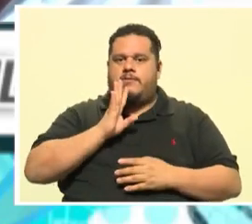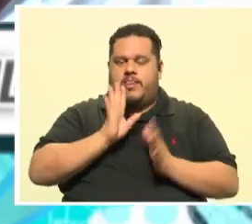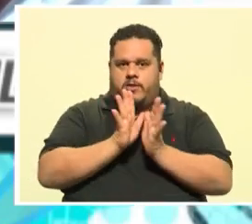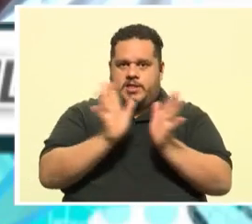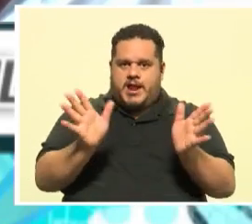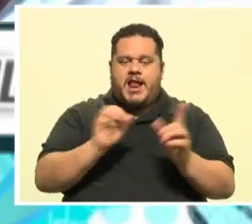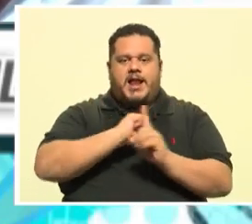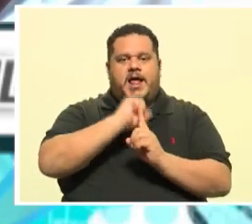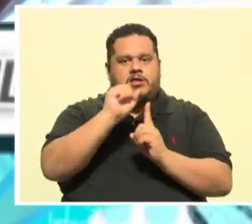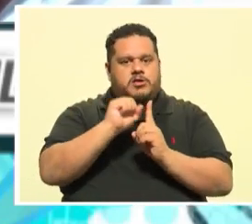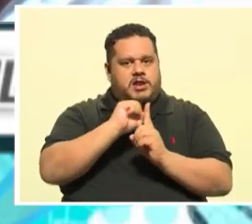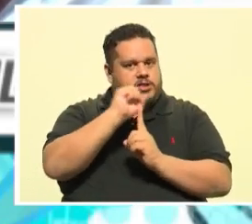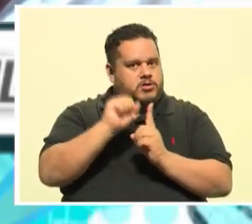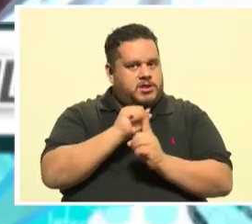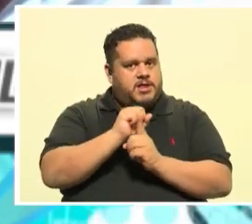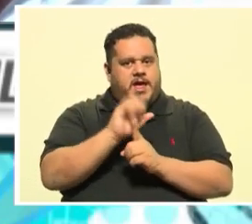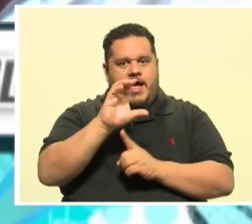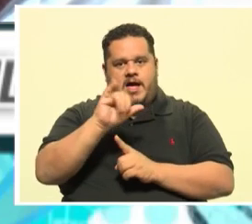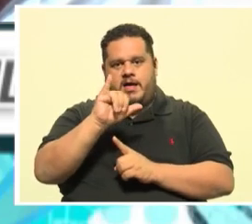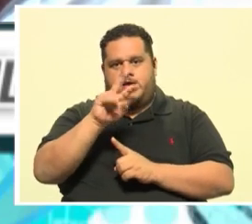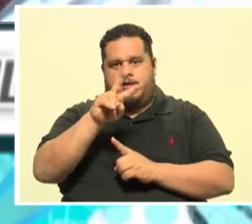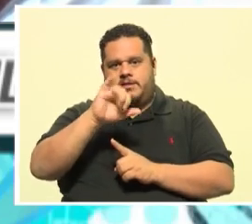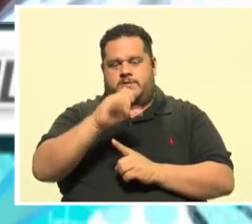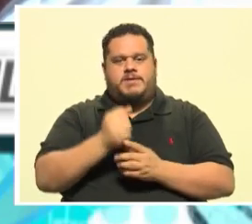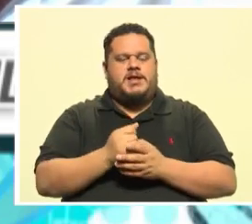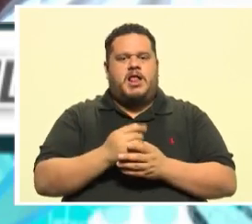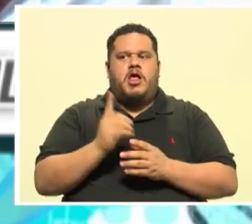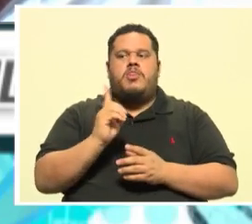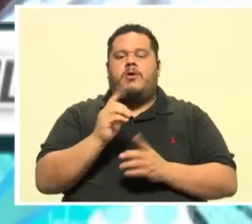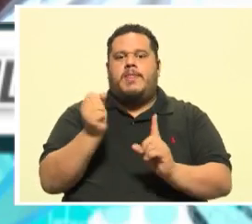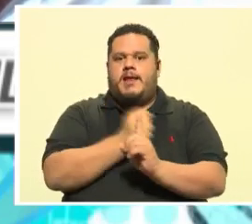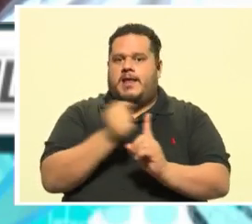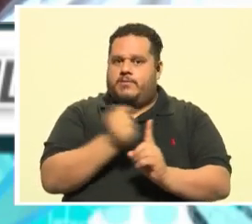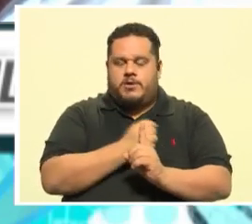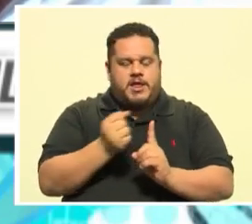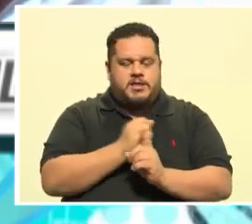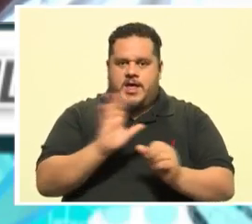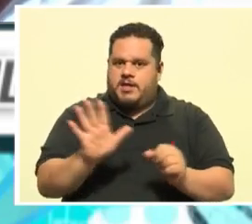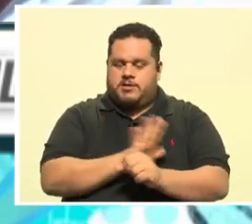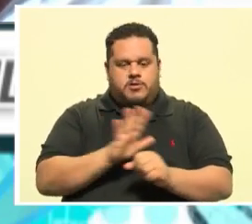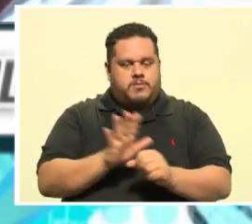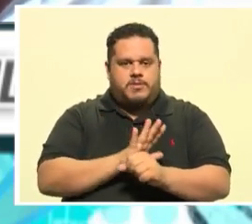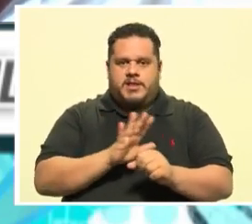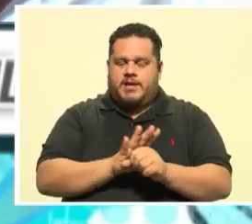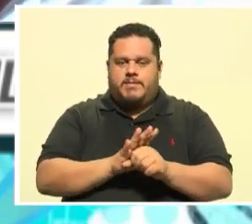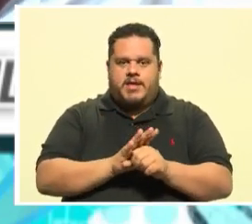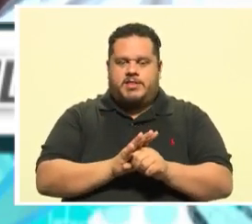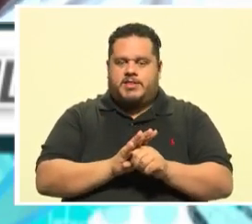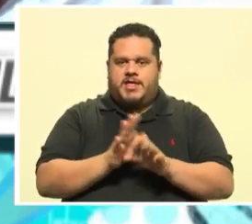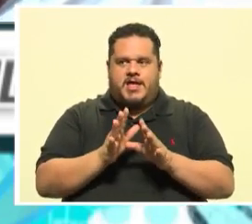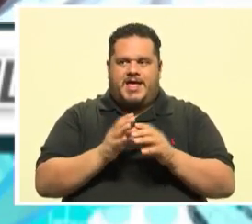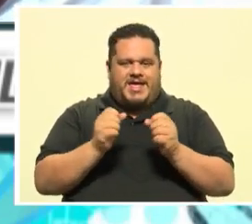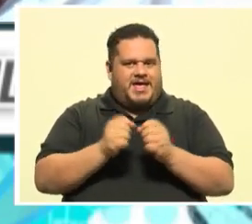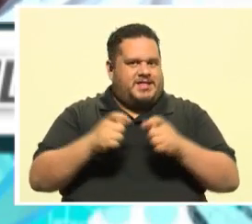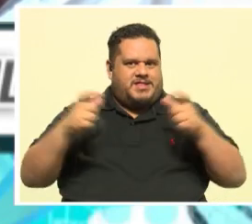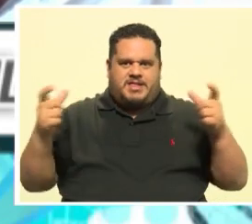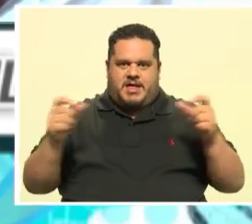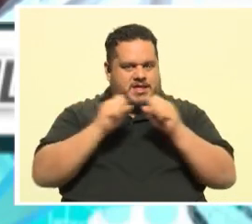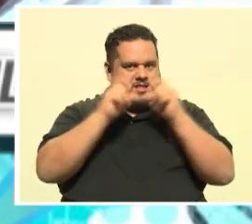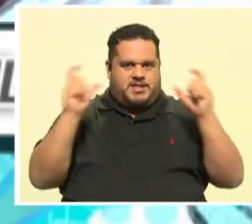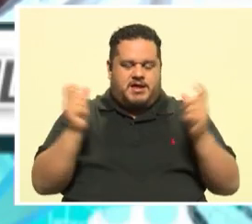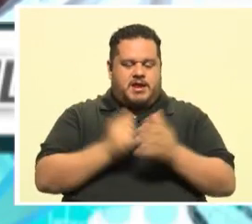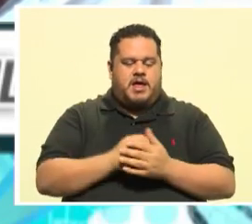Hoy, ¿cómo ve la crisis humana y penitenciaria que se está viviendo en El Salvador? Bueno, El